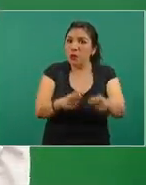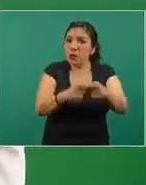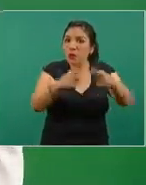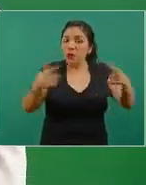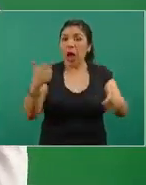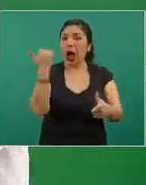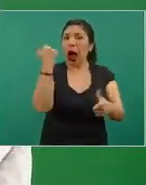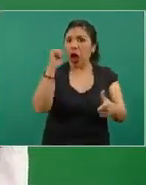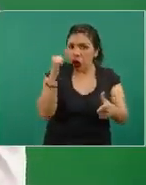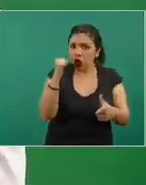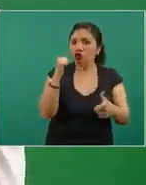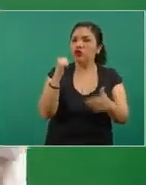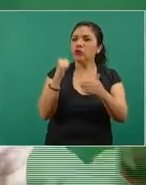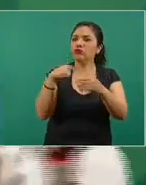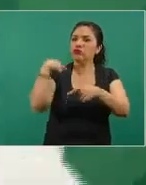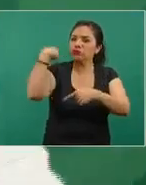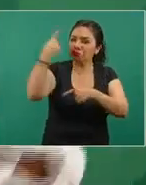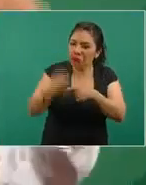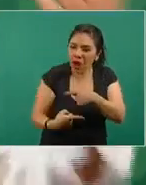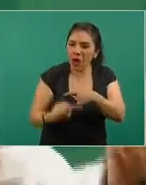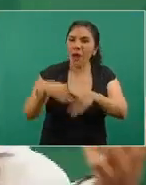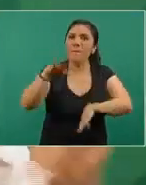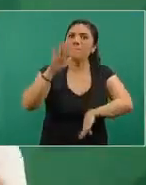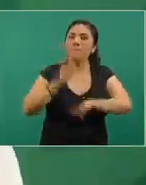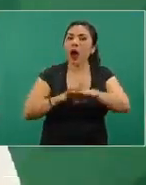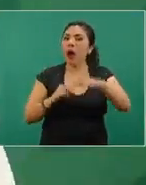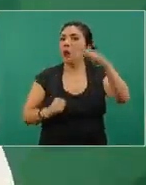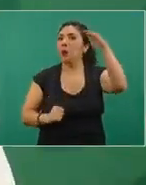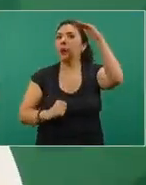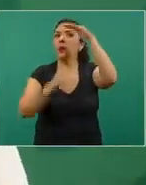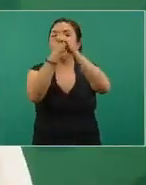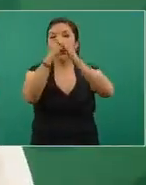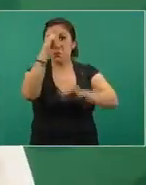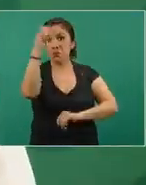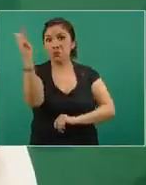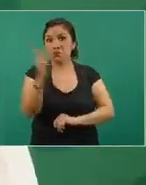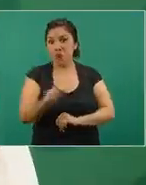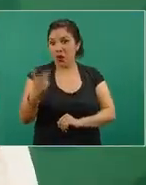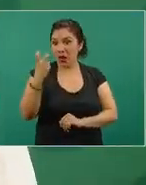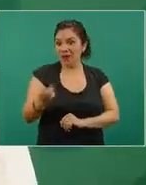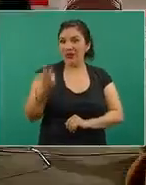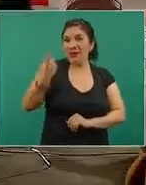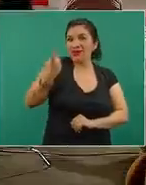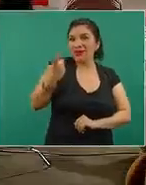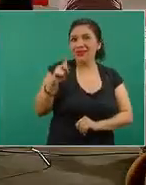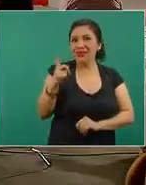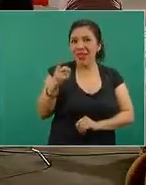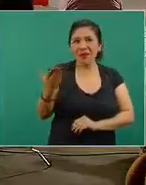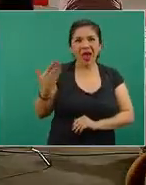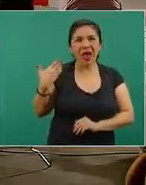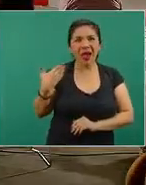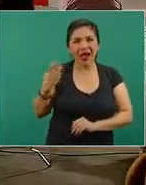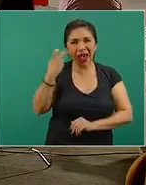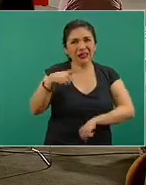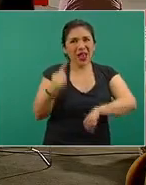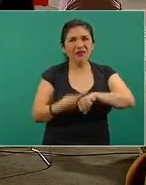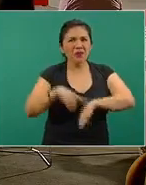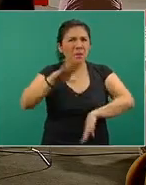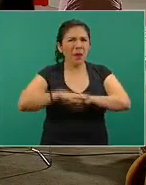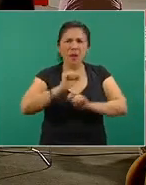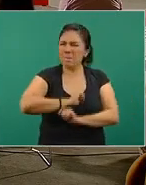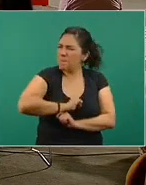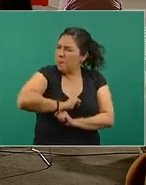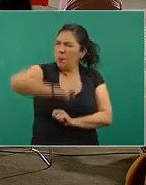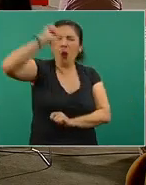agosto tuvimos el momento más alto hasta la fecha actual de la epidemia, tuvimos la